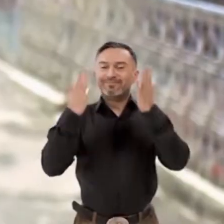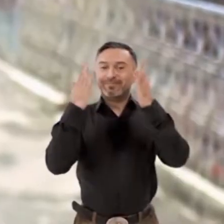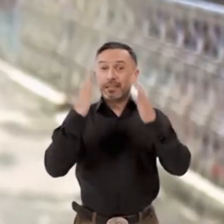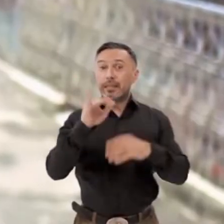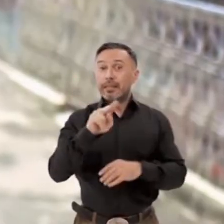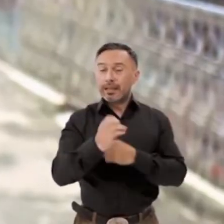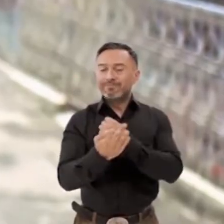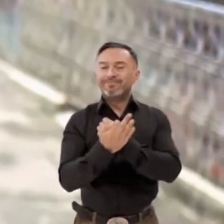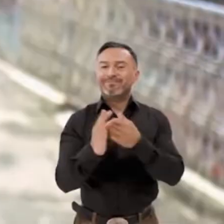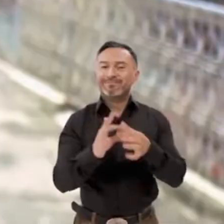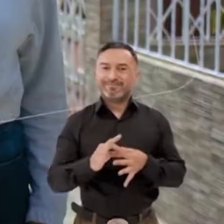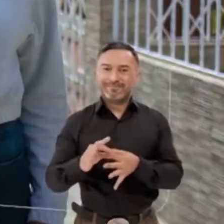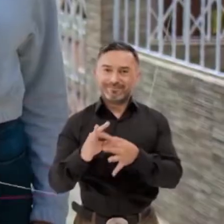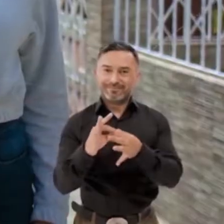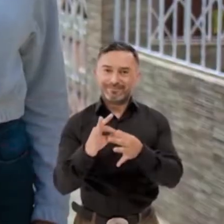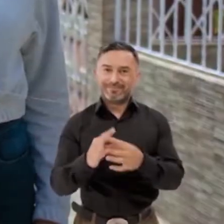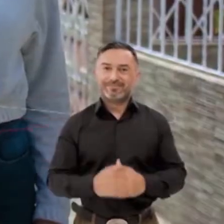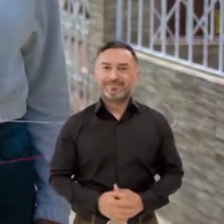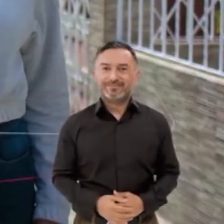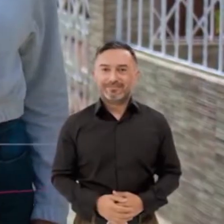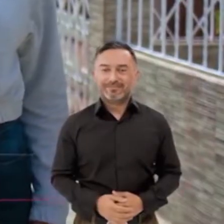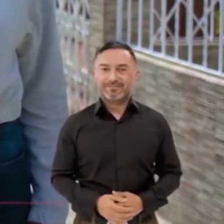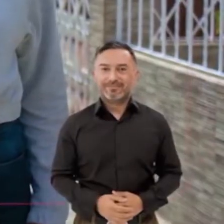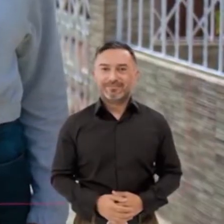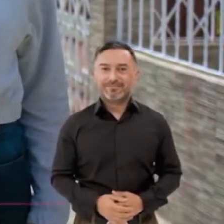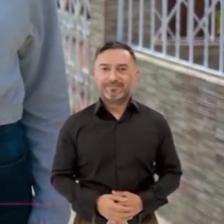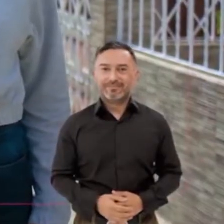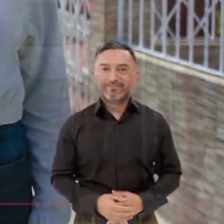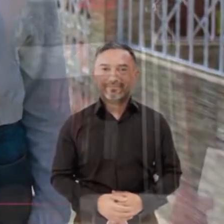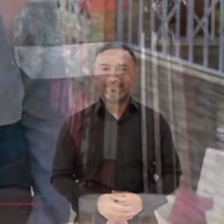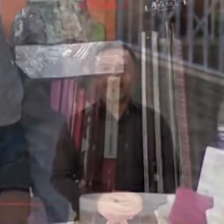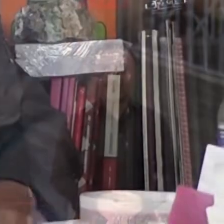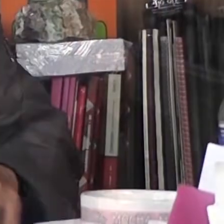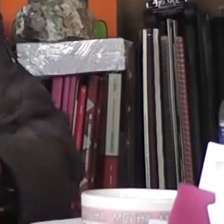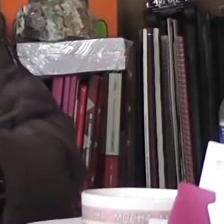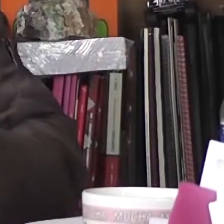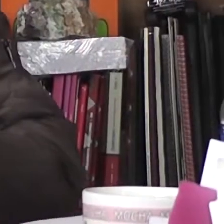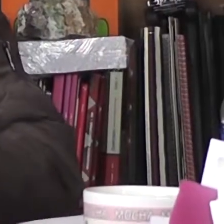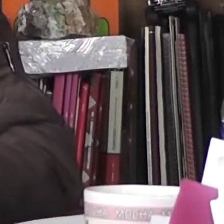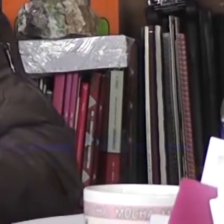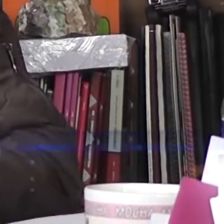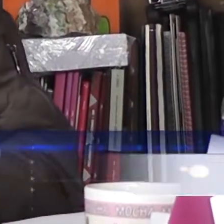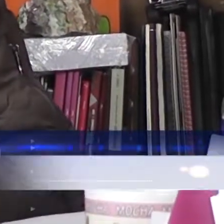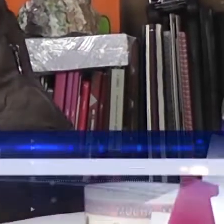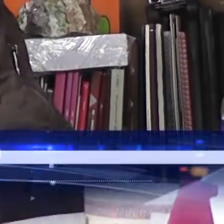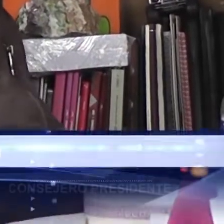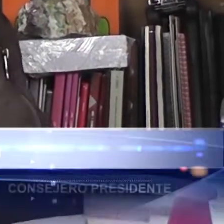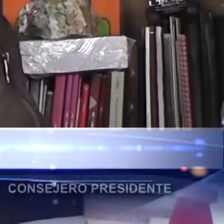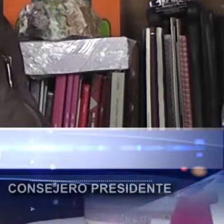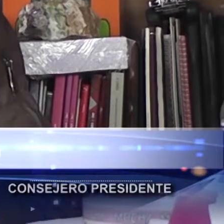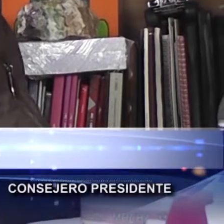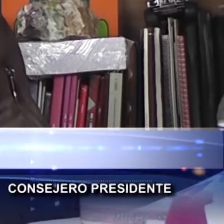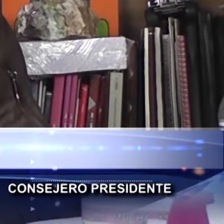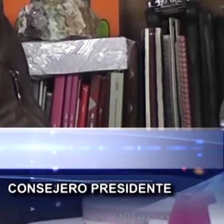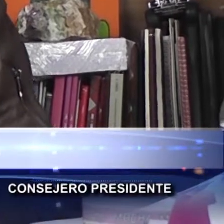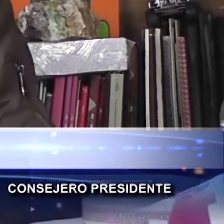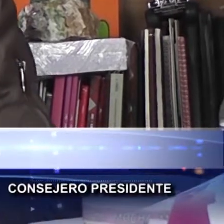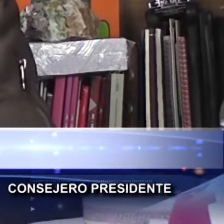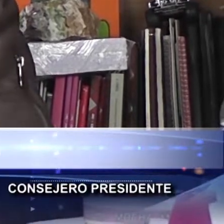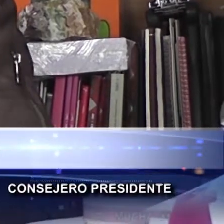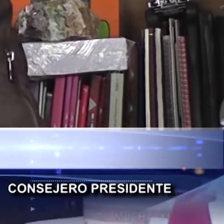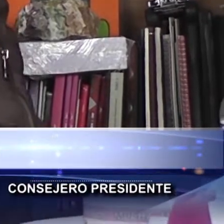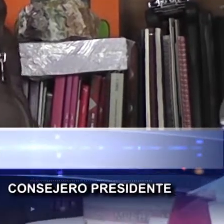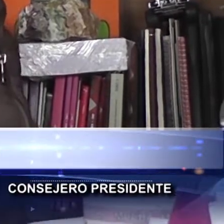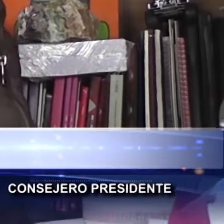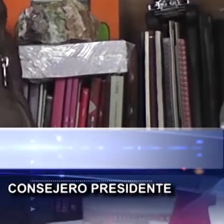proselitismo. Cualquier ciudadano, cualquier agrupación, los propios partidos políticos tienen problemas acá. El único facultado para